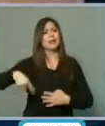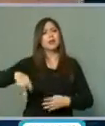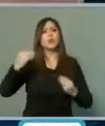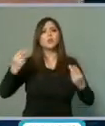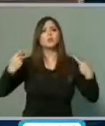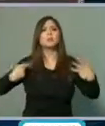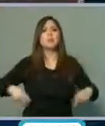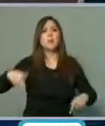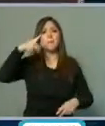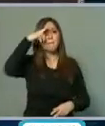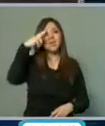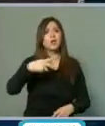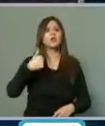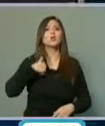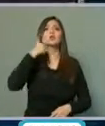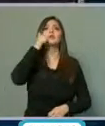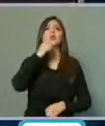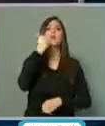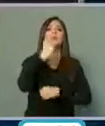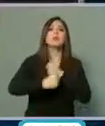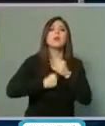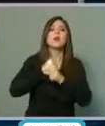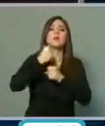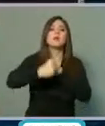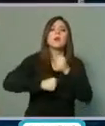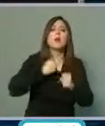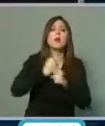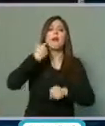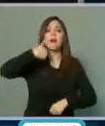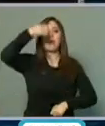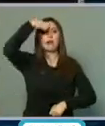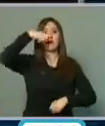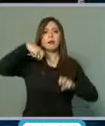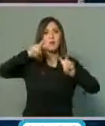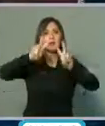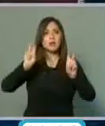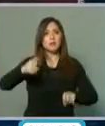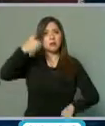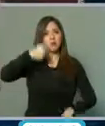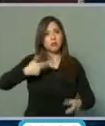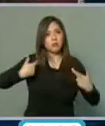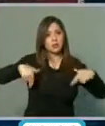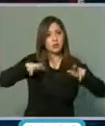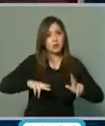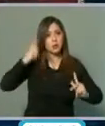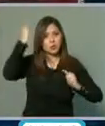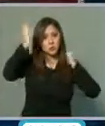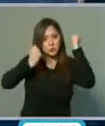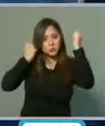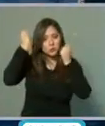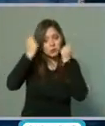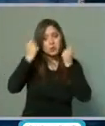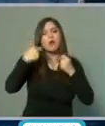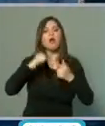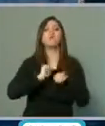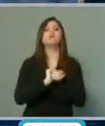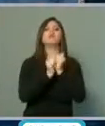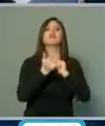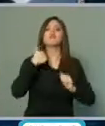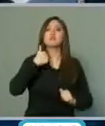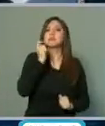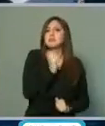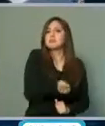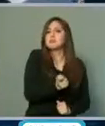manejar aquí el tema de turismo, ¿no? Sé que como el agregado de turismo, yo puedo decir que